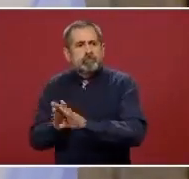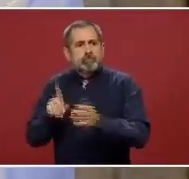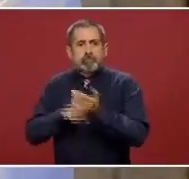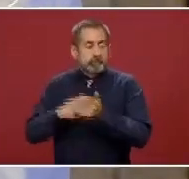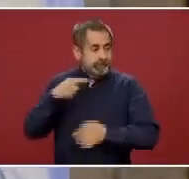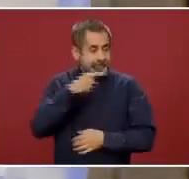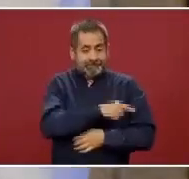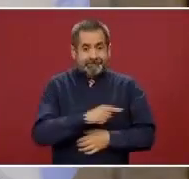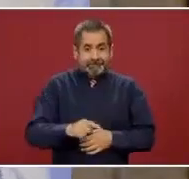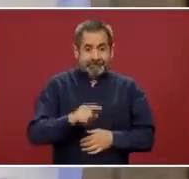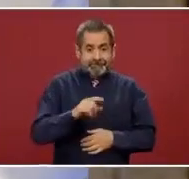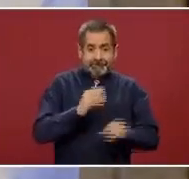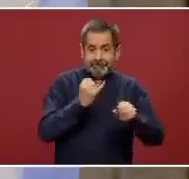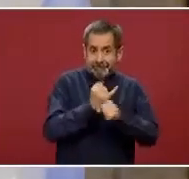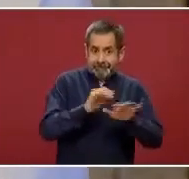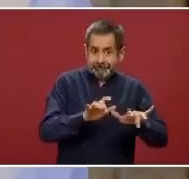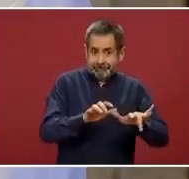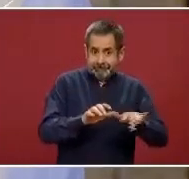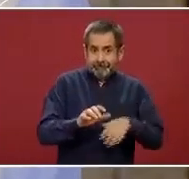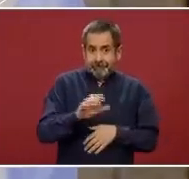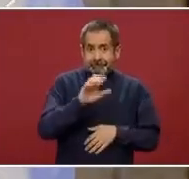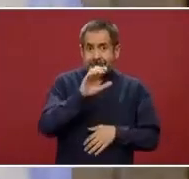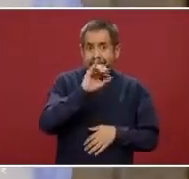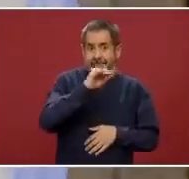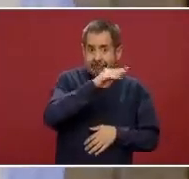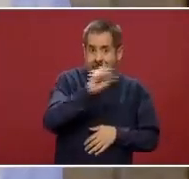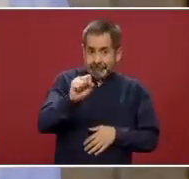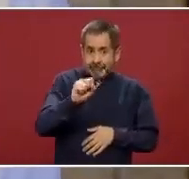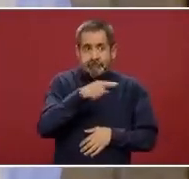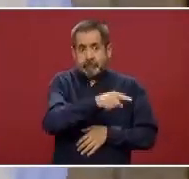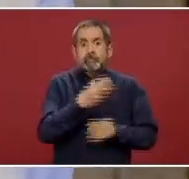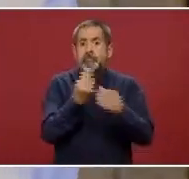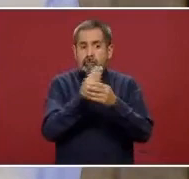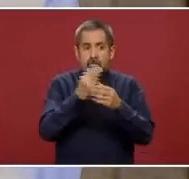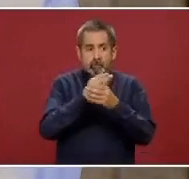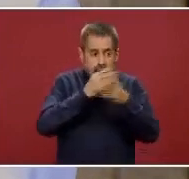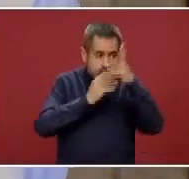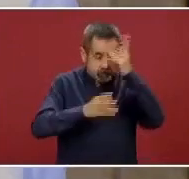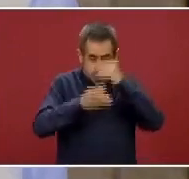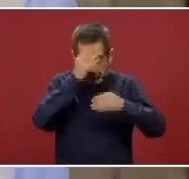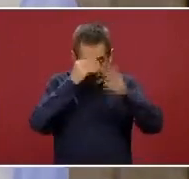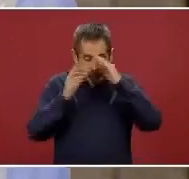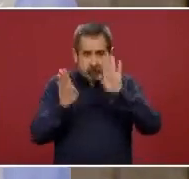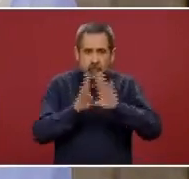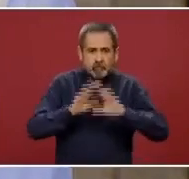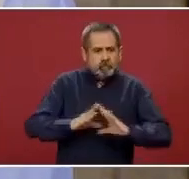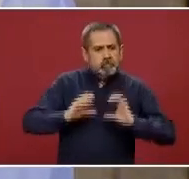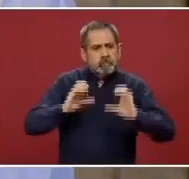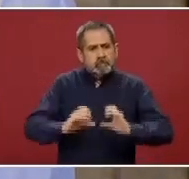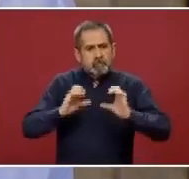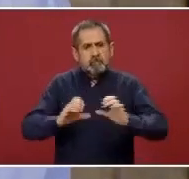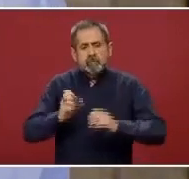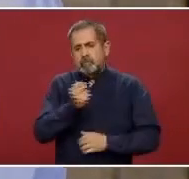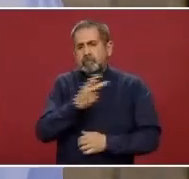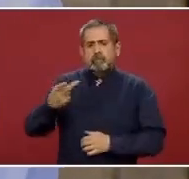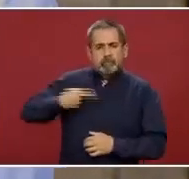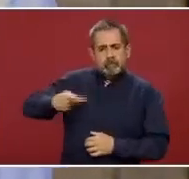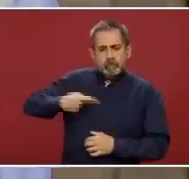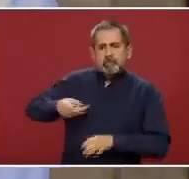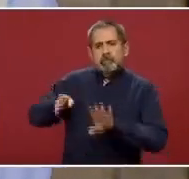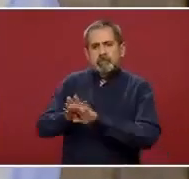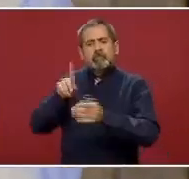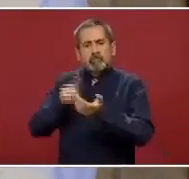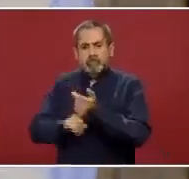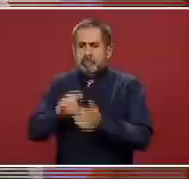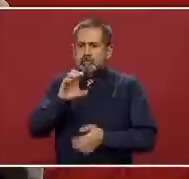nuestra plataforma digital gratuita masiva, ya hay un curso que subimos hoy día sobre cómo cuidar un enfermo de